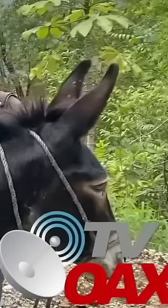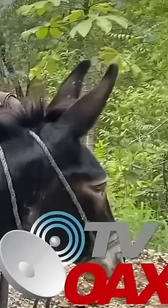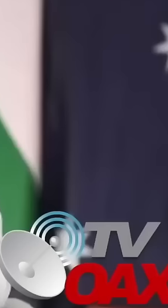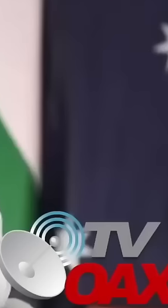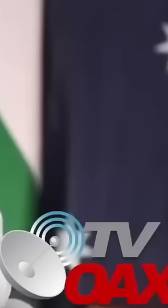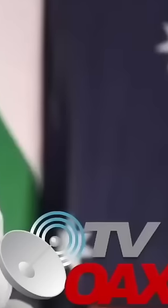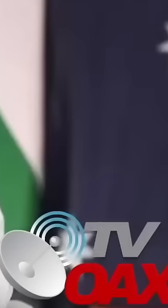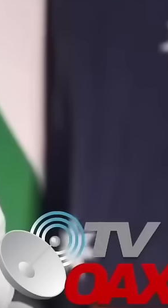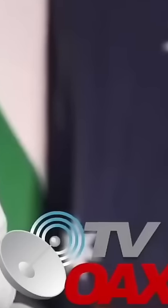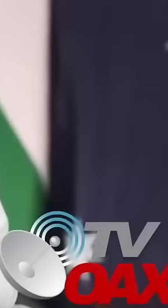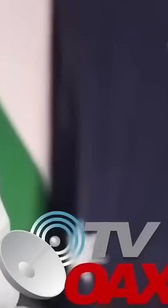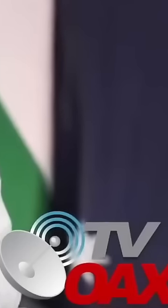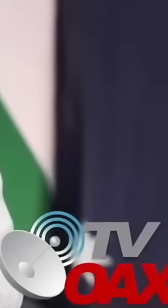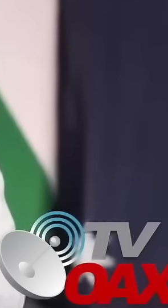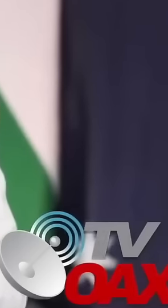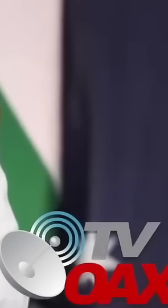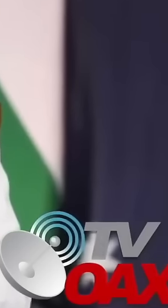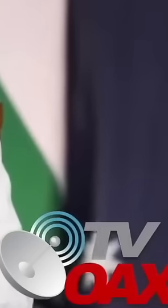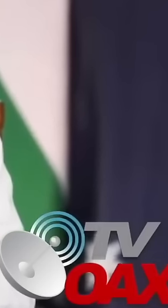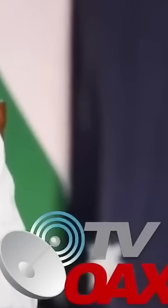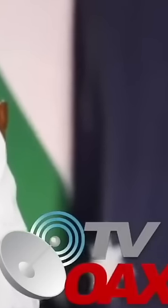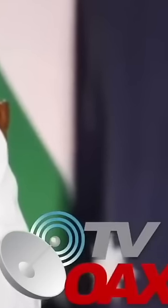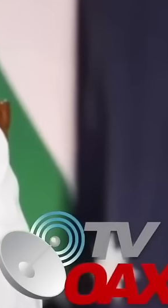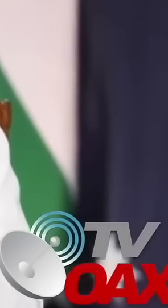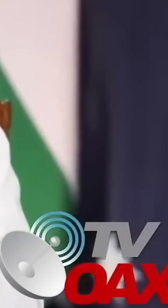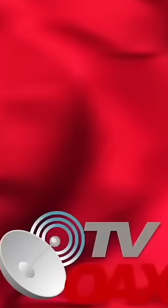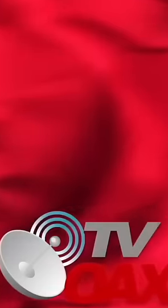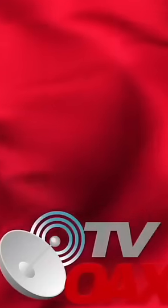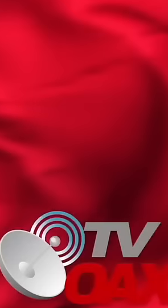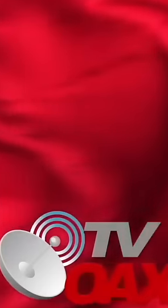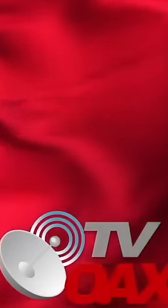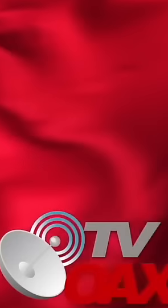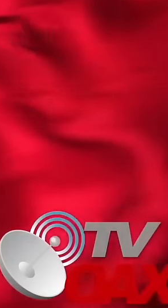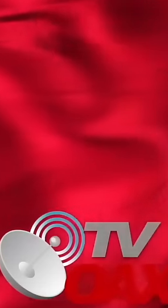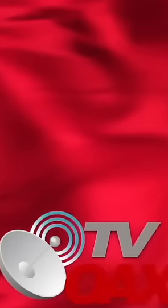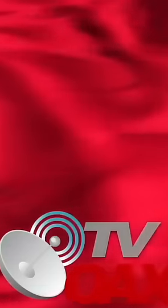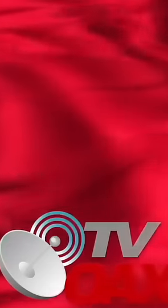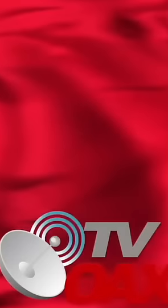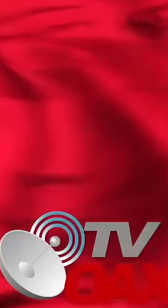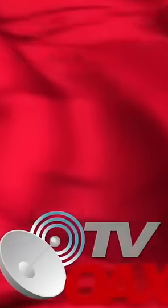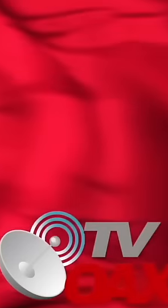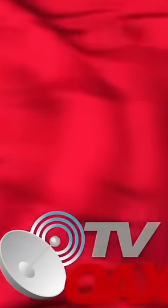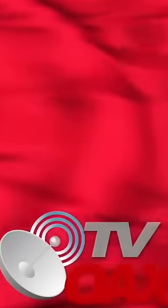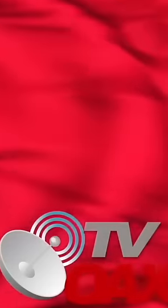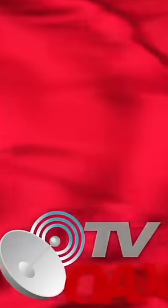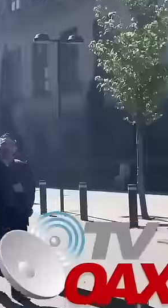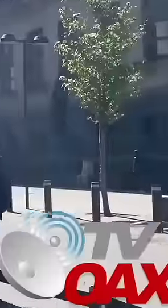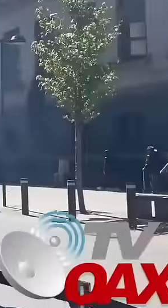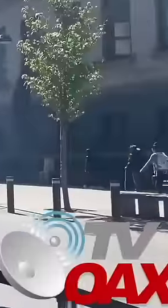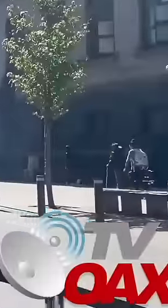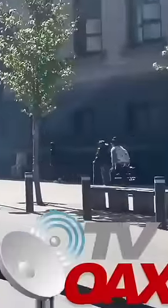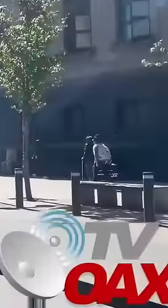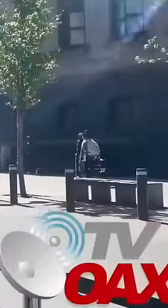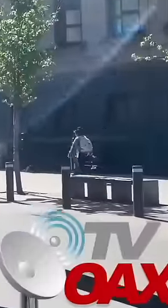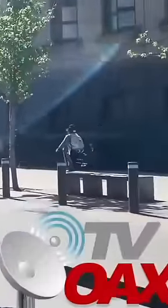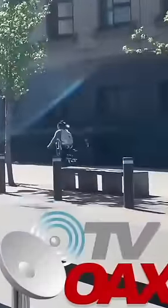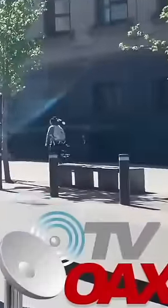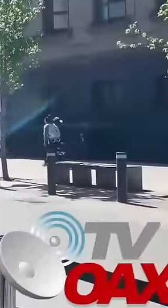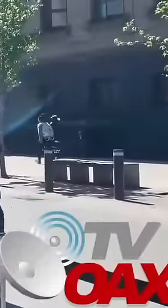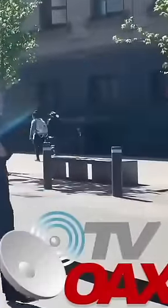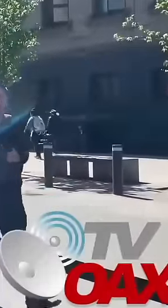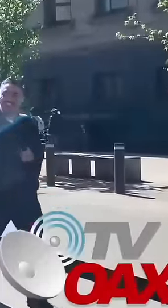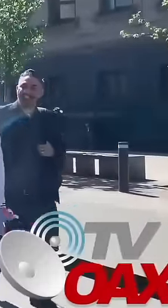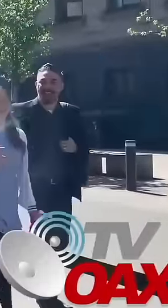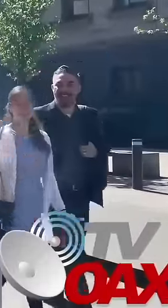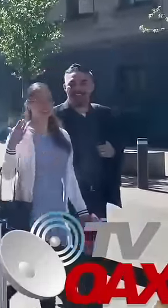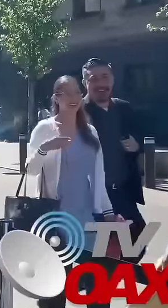el primer ministro de la India. Los mexicanos nunca esperaron ver a México ubicar a sus